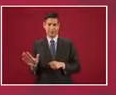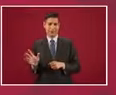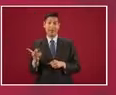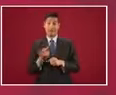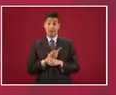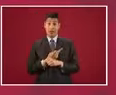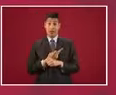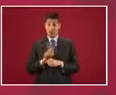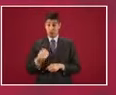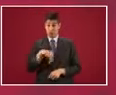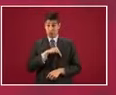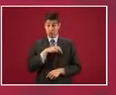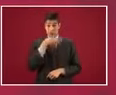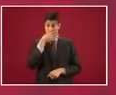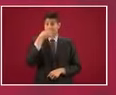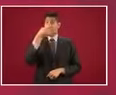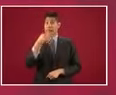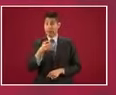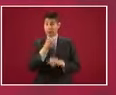decir, es